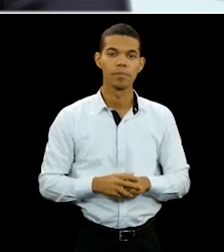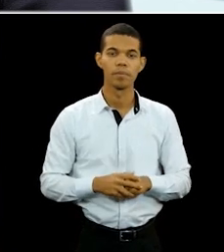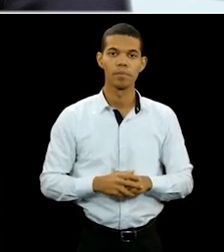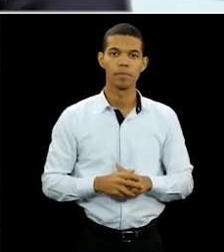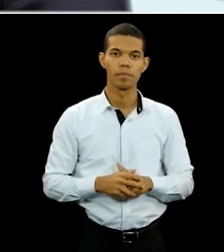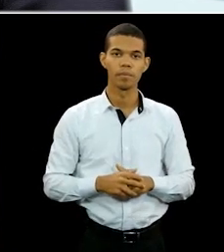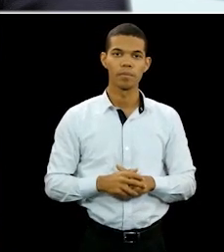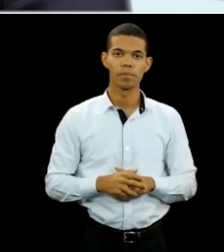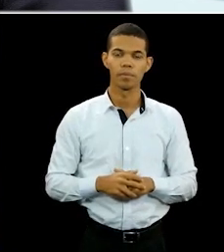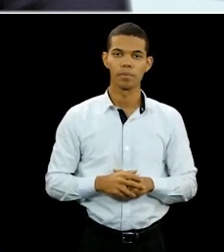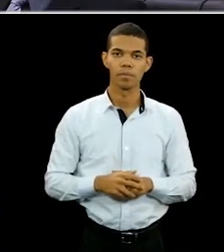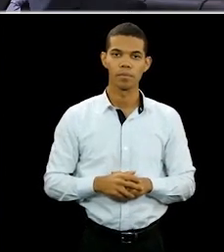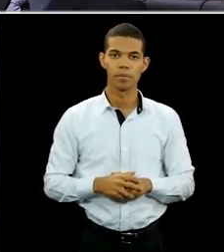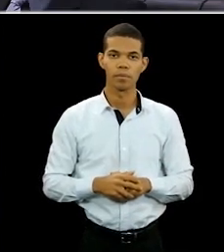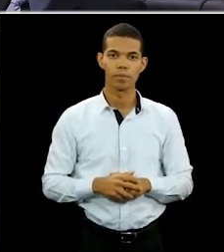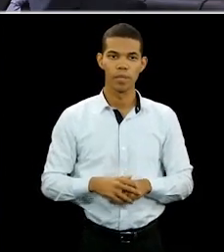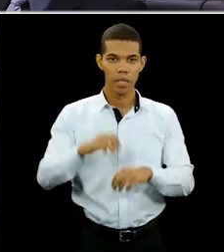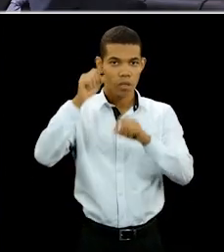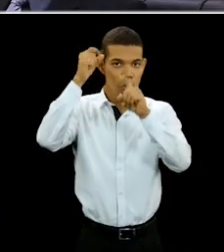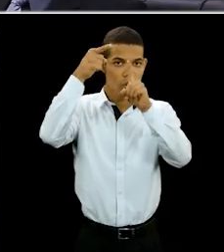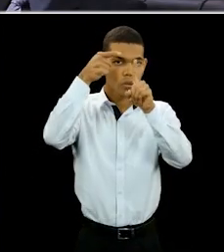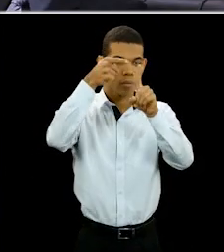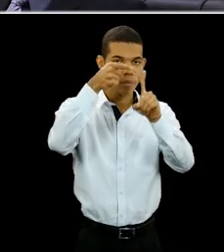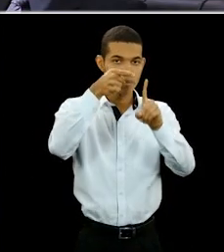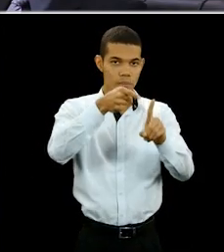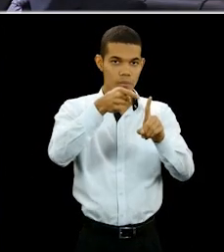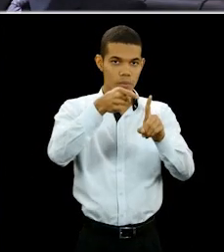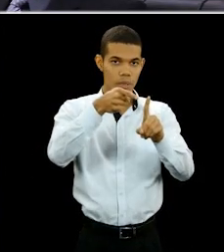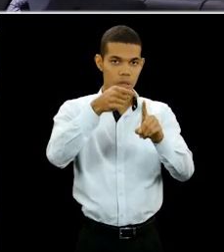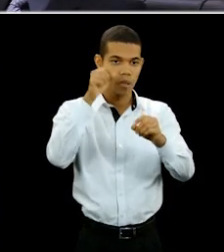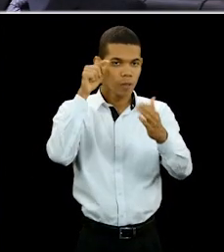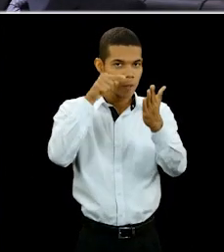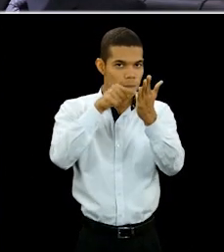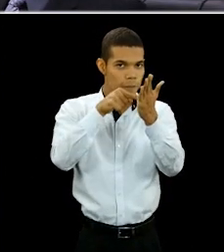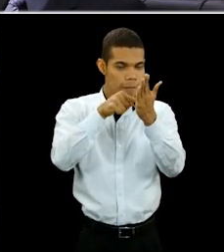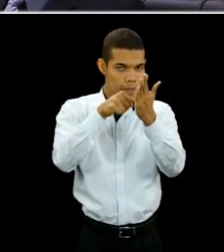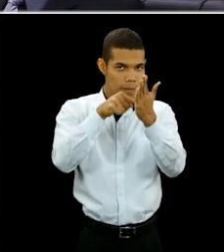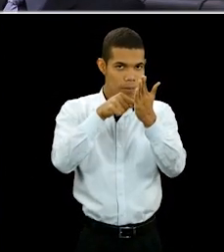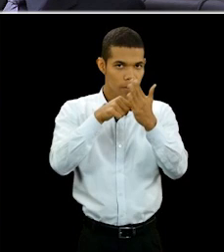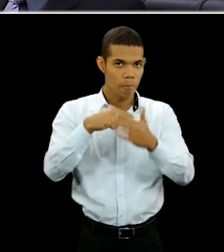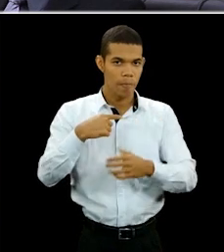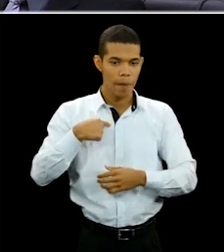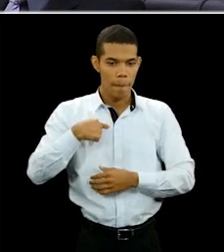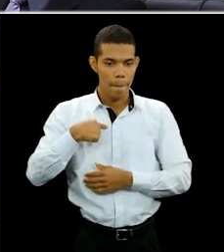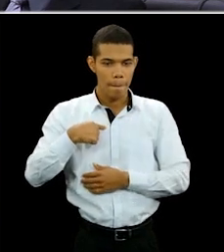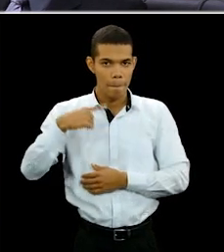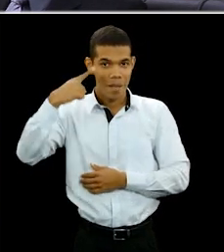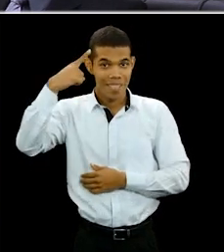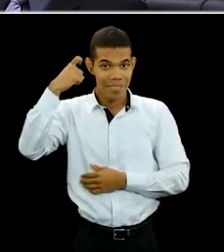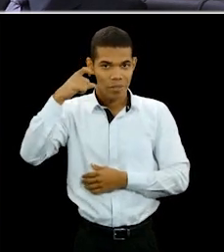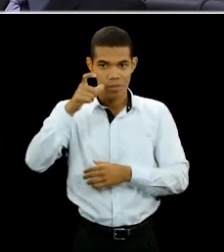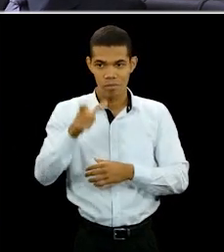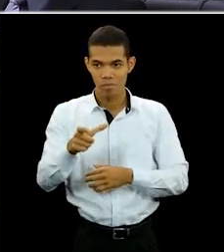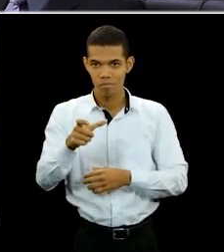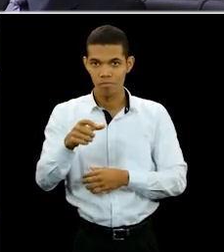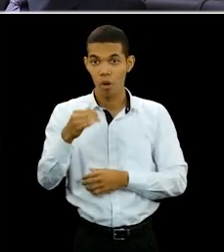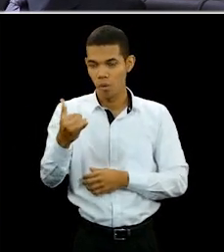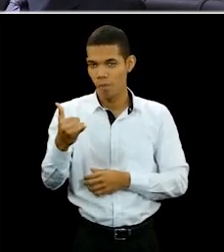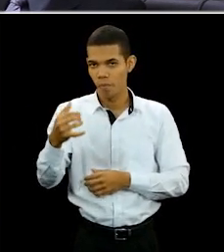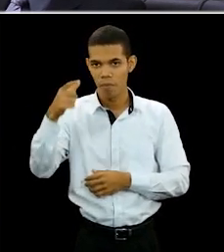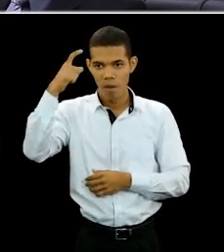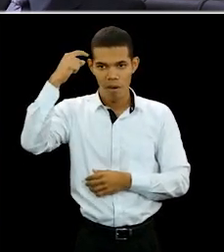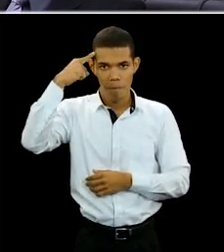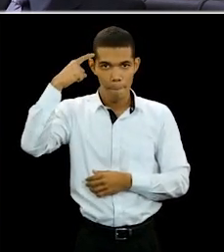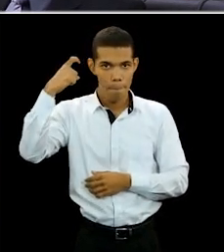límite y hay un propósito para esas circunstancias nuestro desafío y nuestro llamado es Entonces primero que